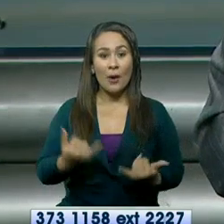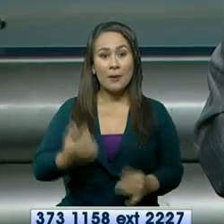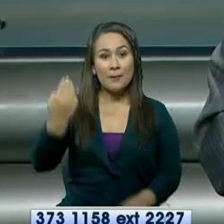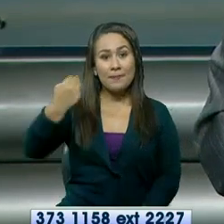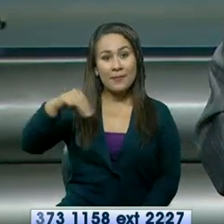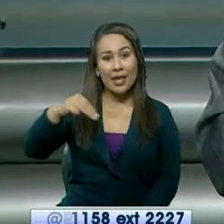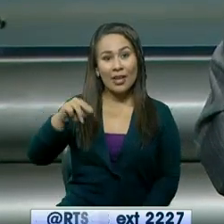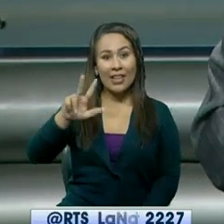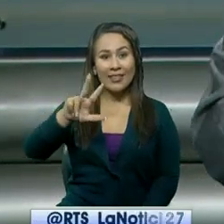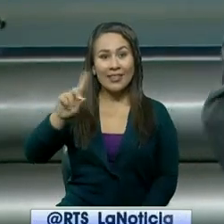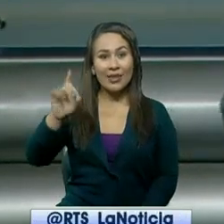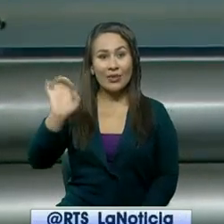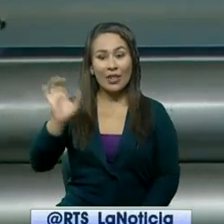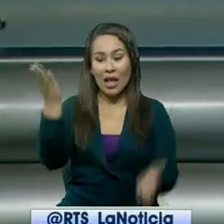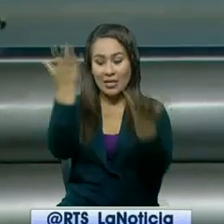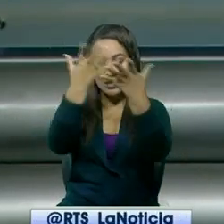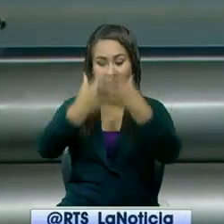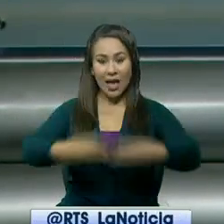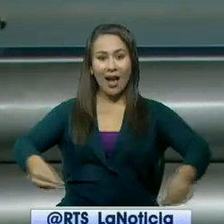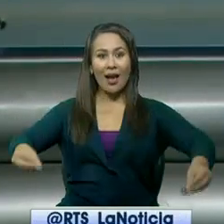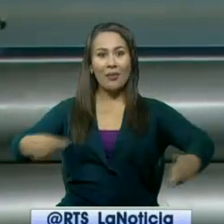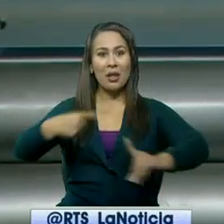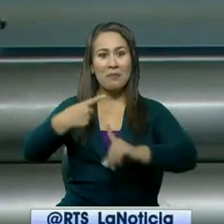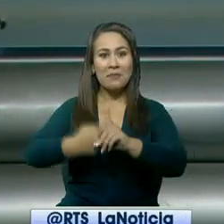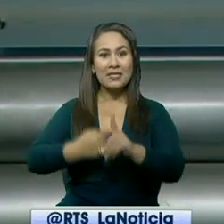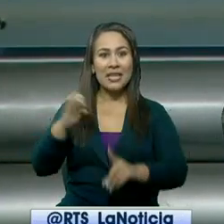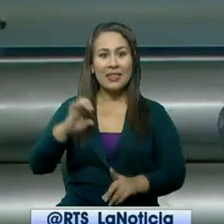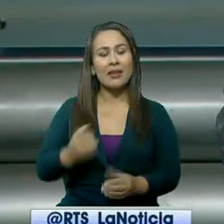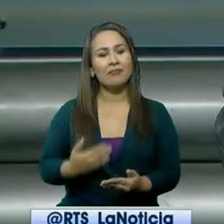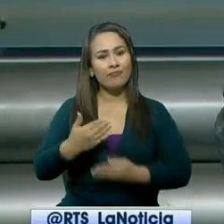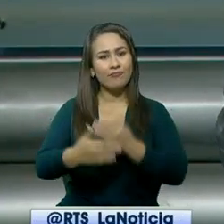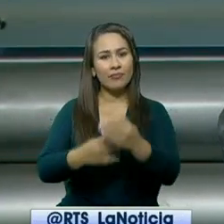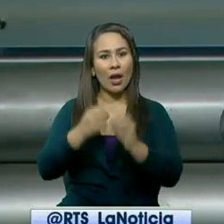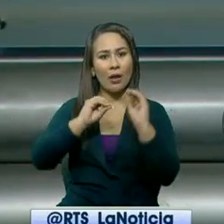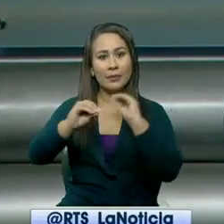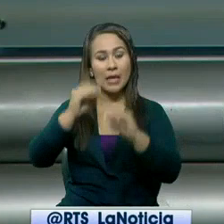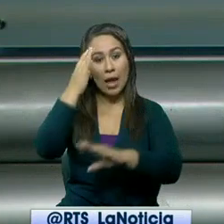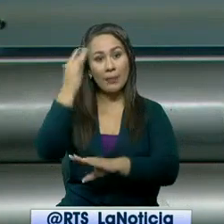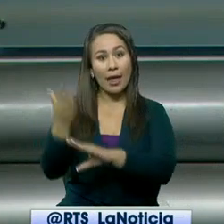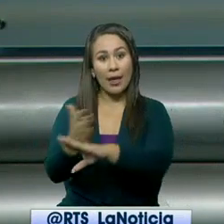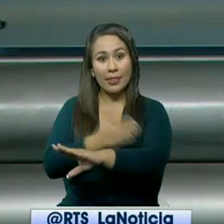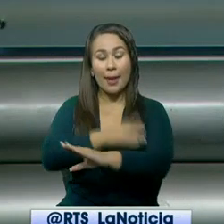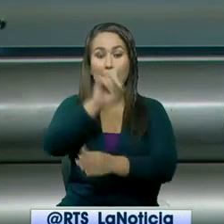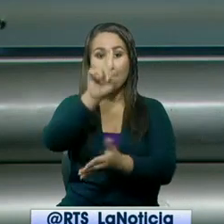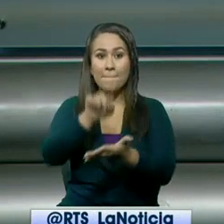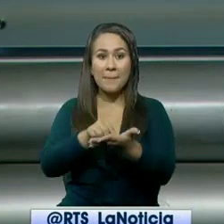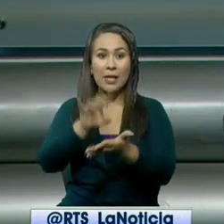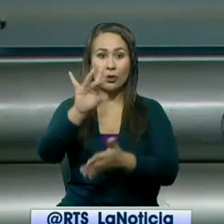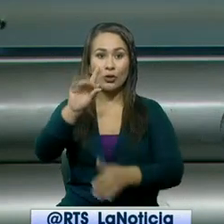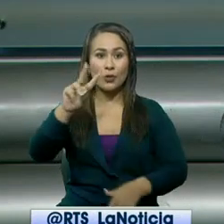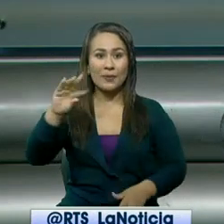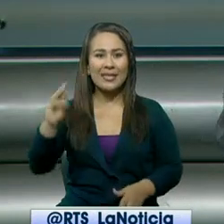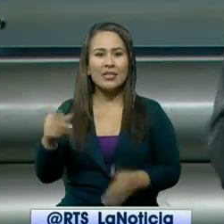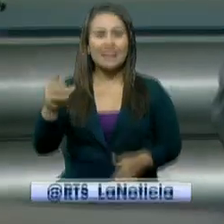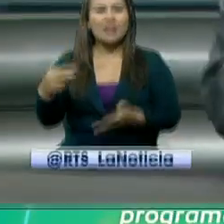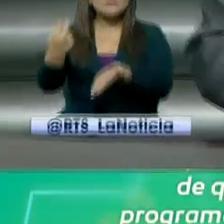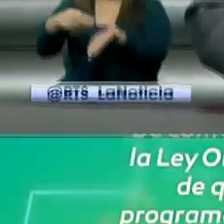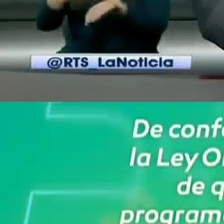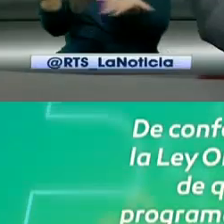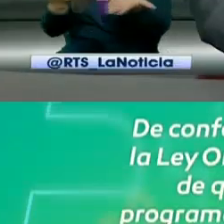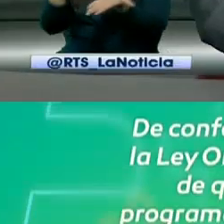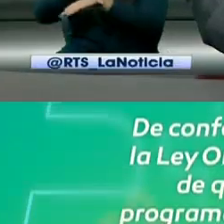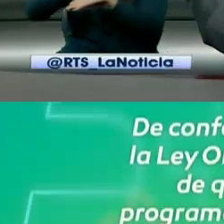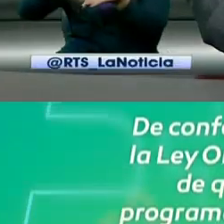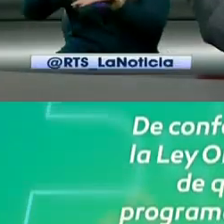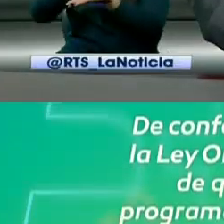31 de enero, acabado el primer mes del año. Comenzamos a informarlos. Desde el 1826 se celebran las fiestas de Agua Santa en Manabí.